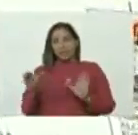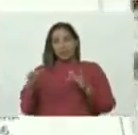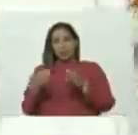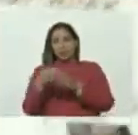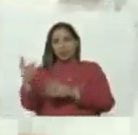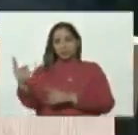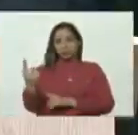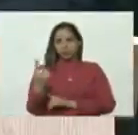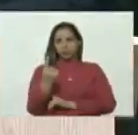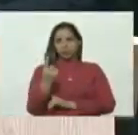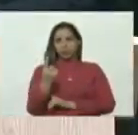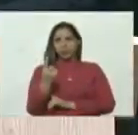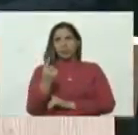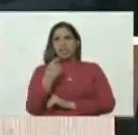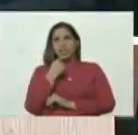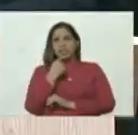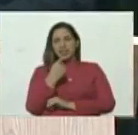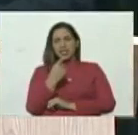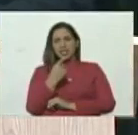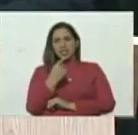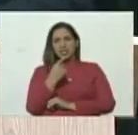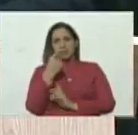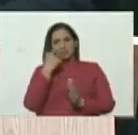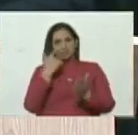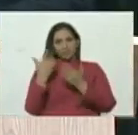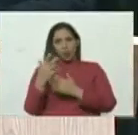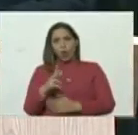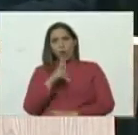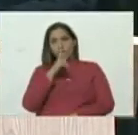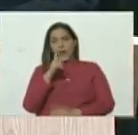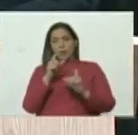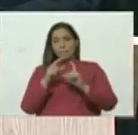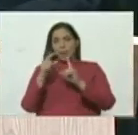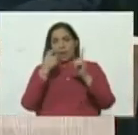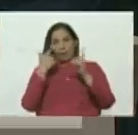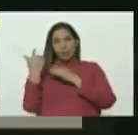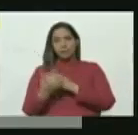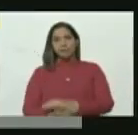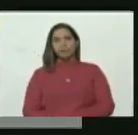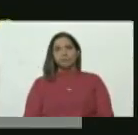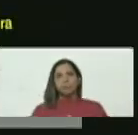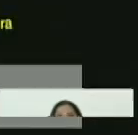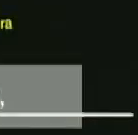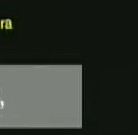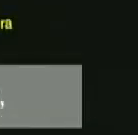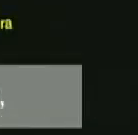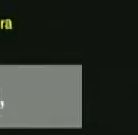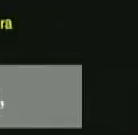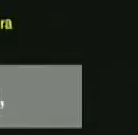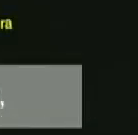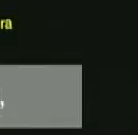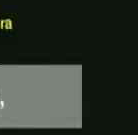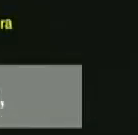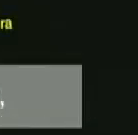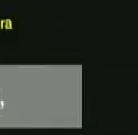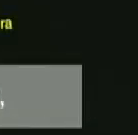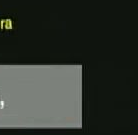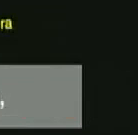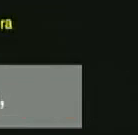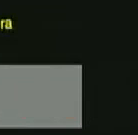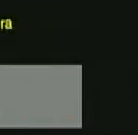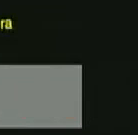Mr. Hyde y dice la siguiente barbaridad. Adelante, video. Me tomaron la Carlota. Está